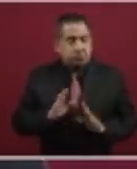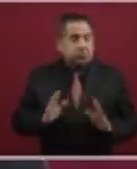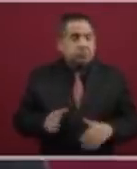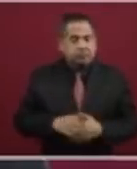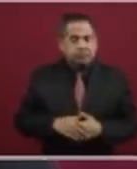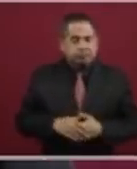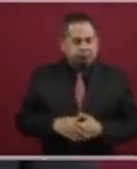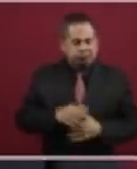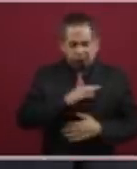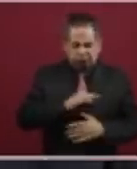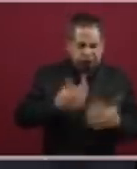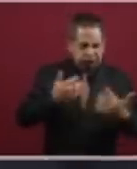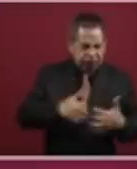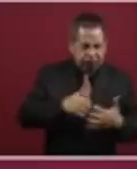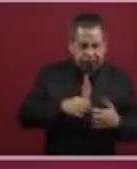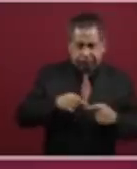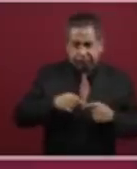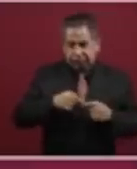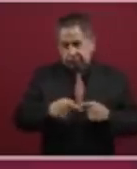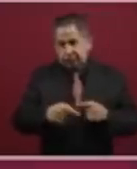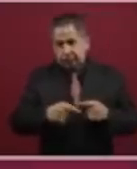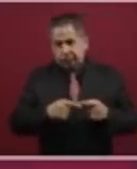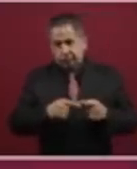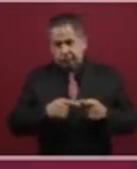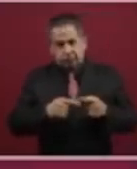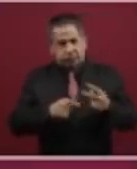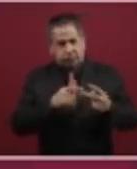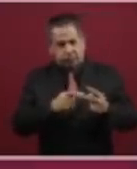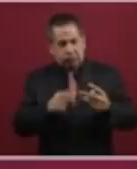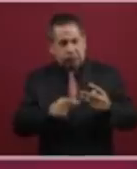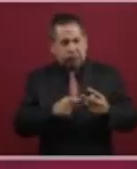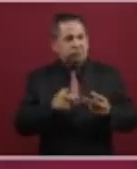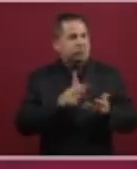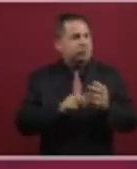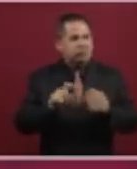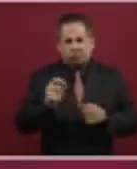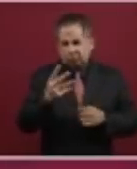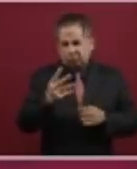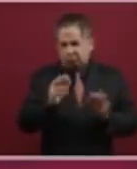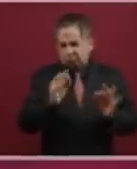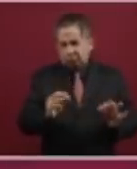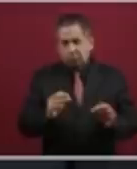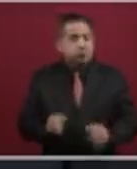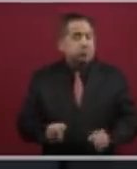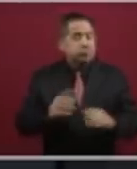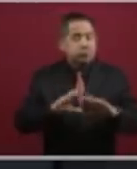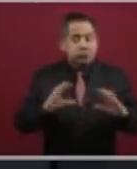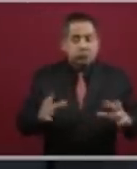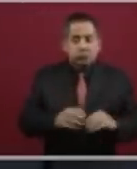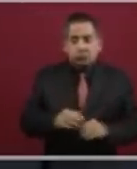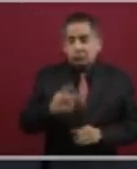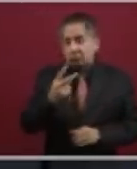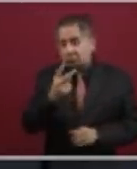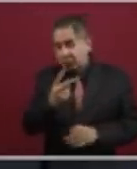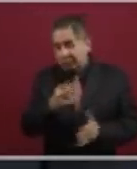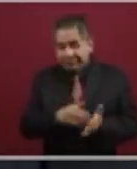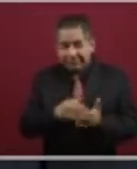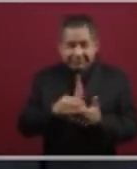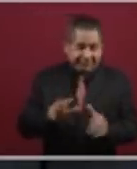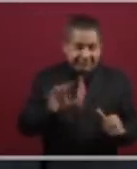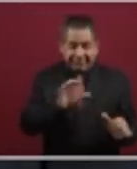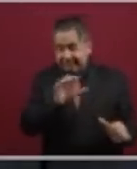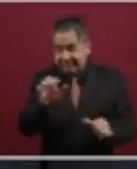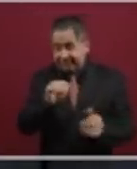estar produciendo a finales del 24 hasta 2,600,000 barriles,